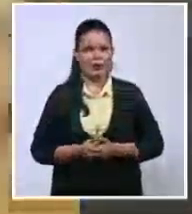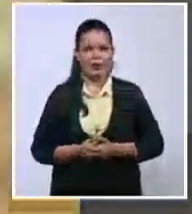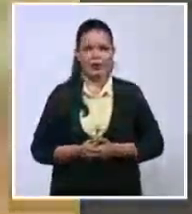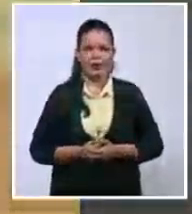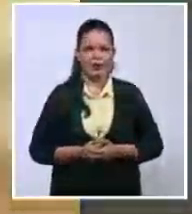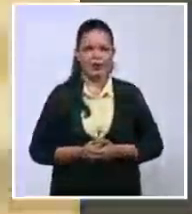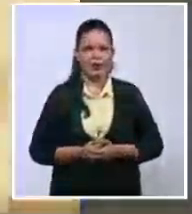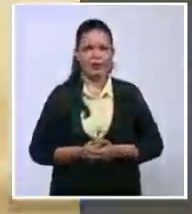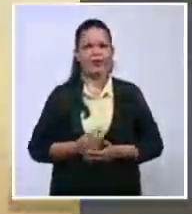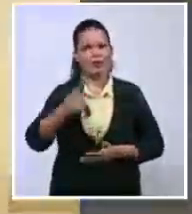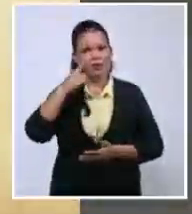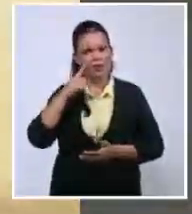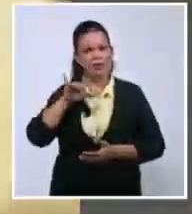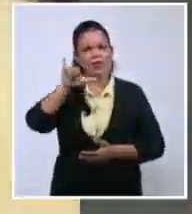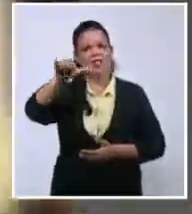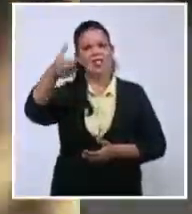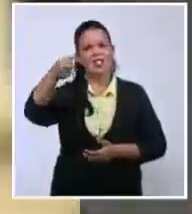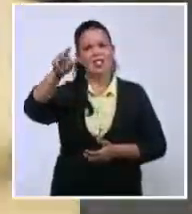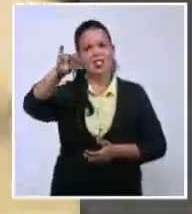Una vez ya.